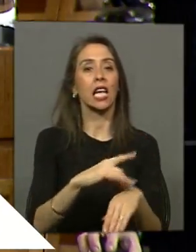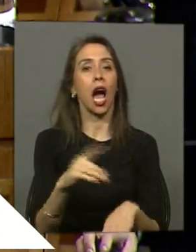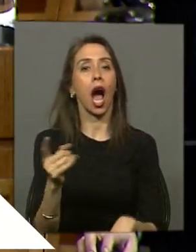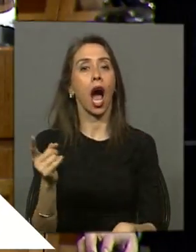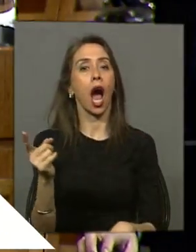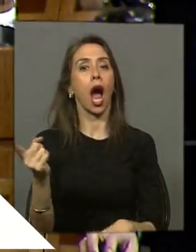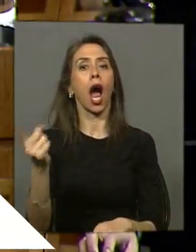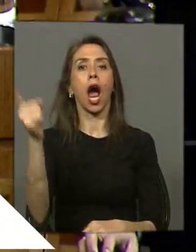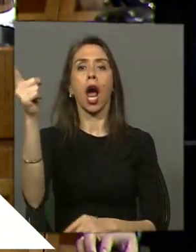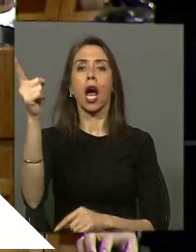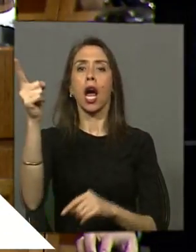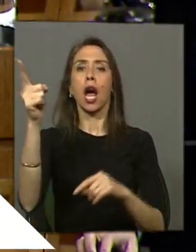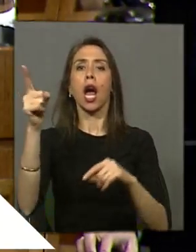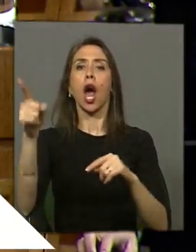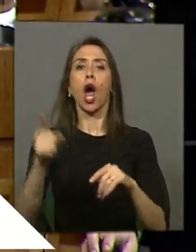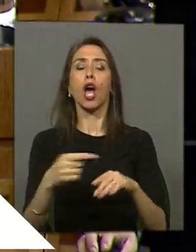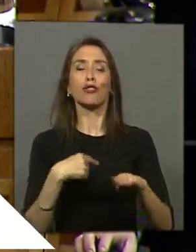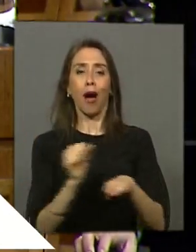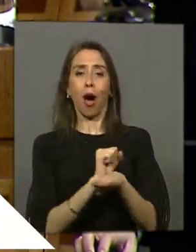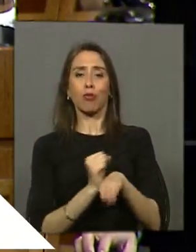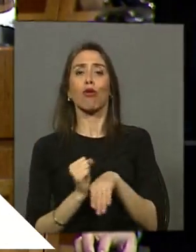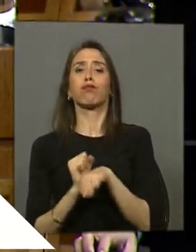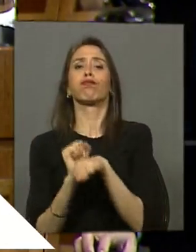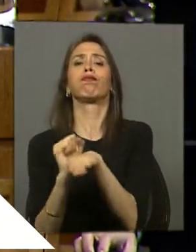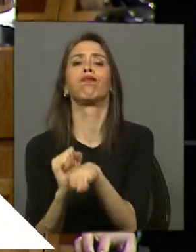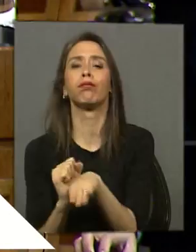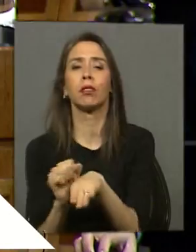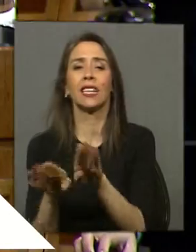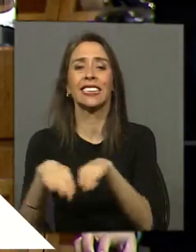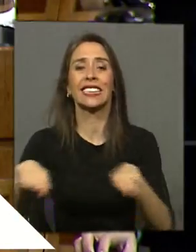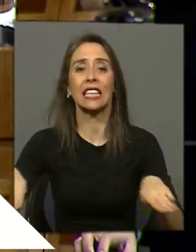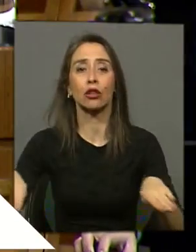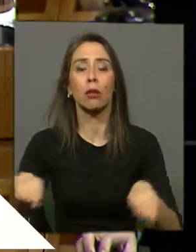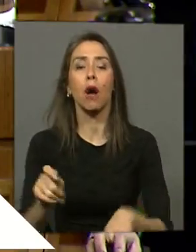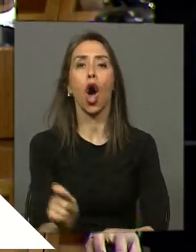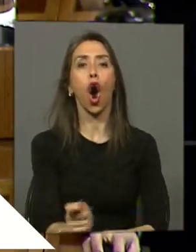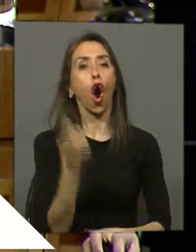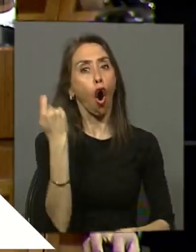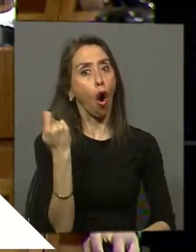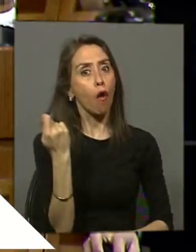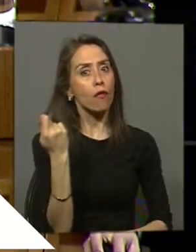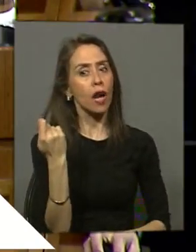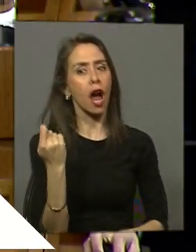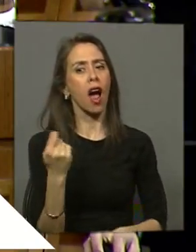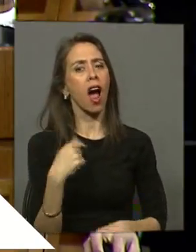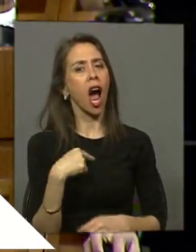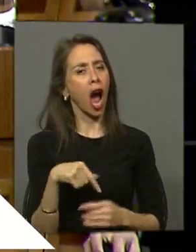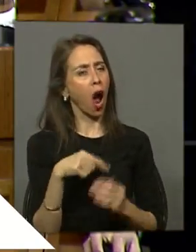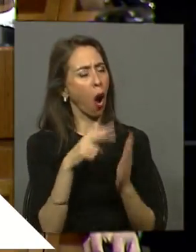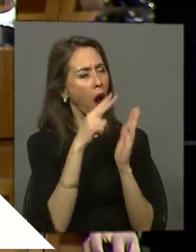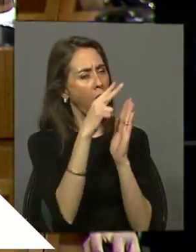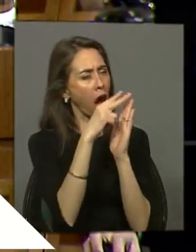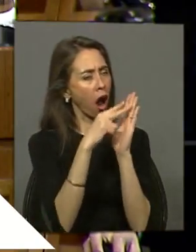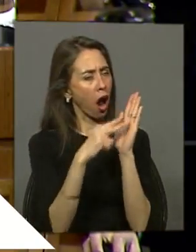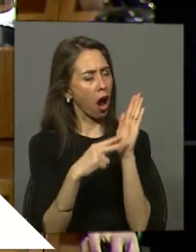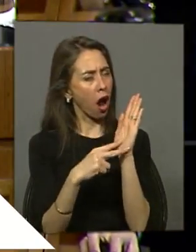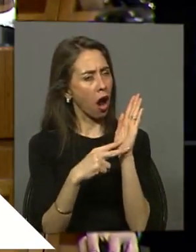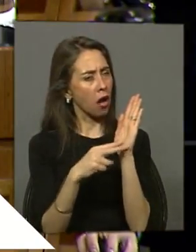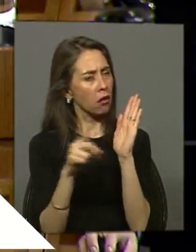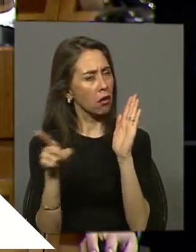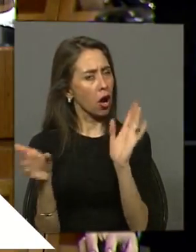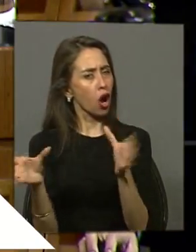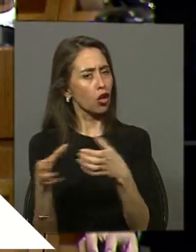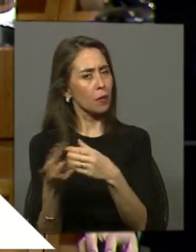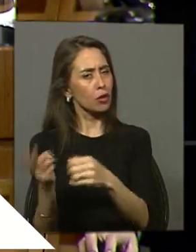de estacionamiento. Sin embargo, por lo que estoy leyendo de lo que viene de la